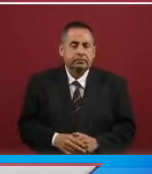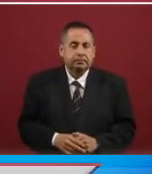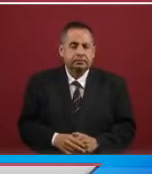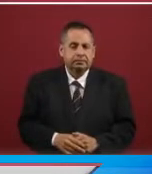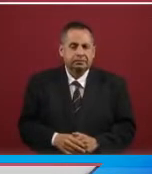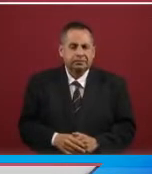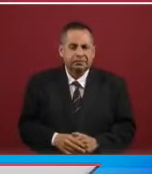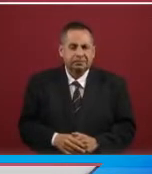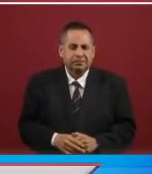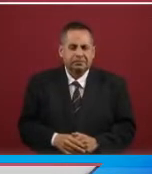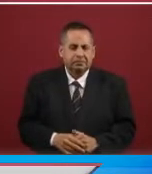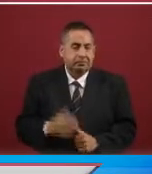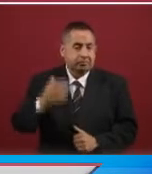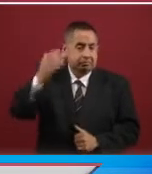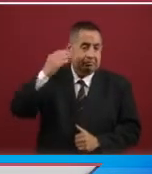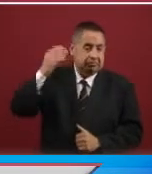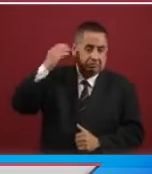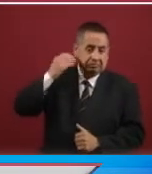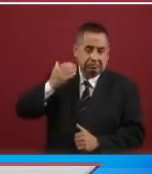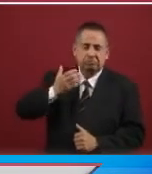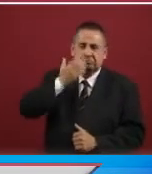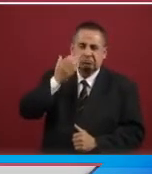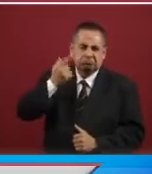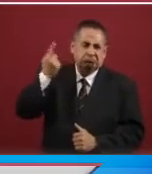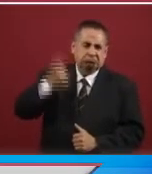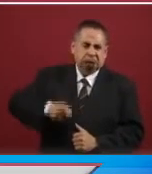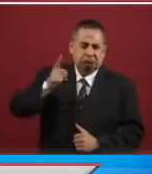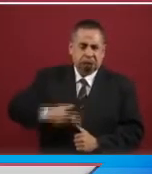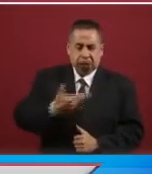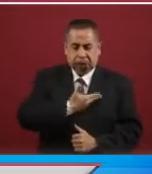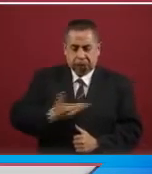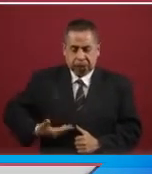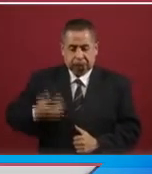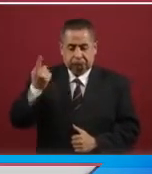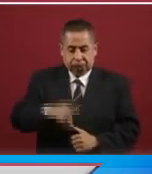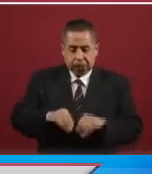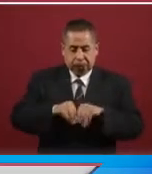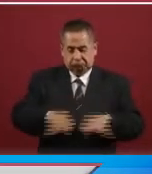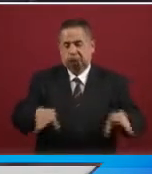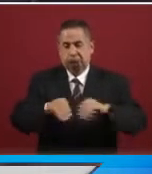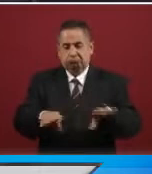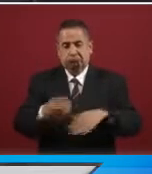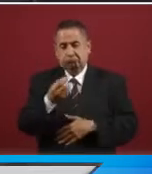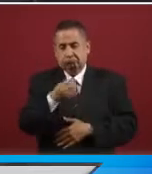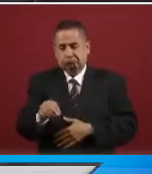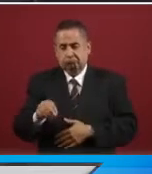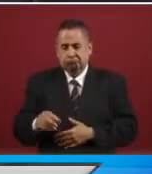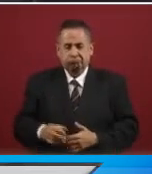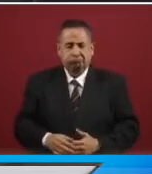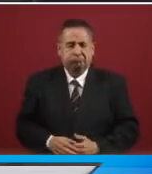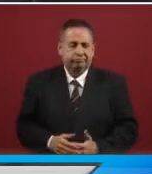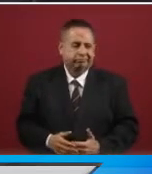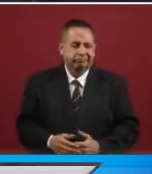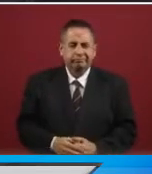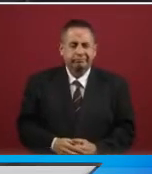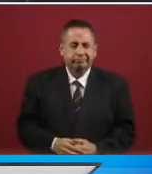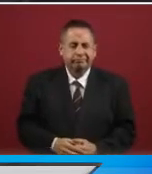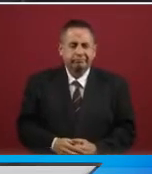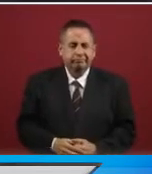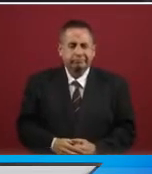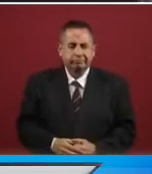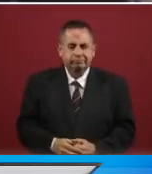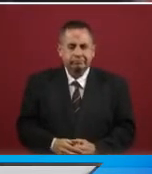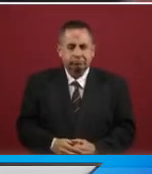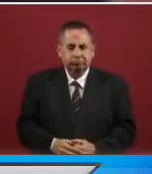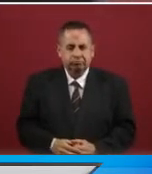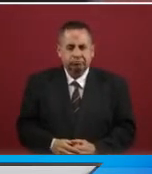así se acostumbraba antes. Era una práctica anterior en los sexenios pasados. Se enteró a su regreso de su viaje a Oaxaca